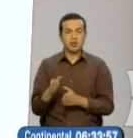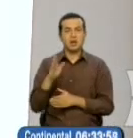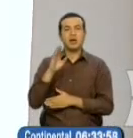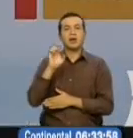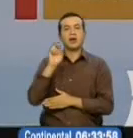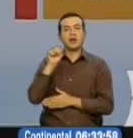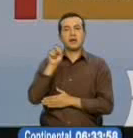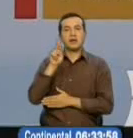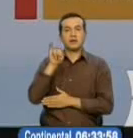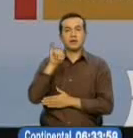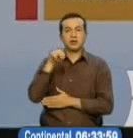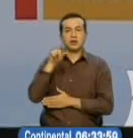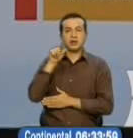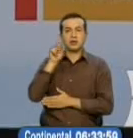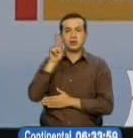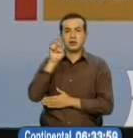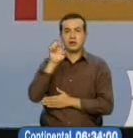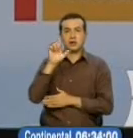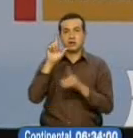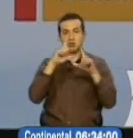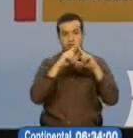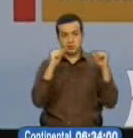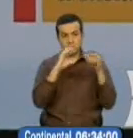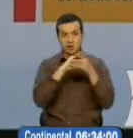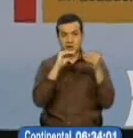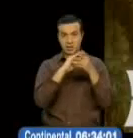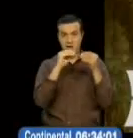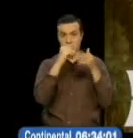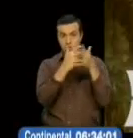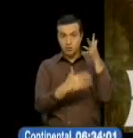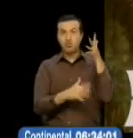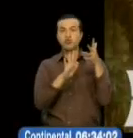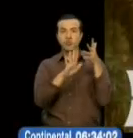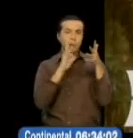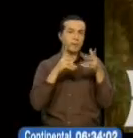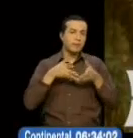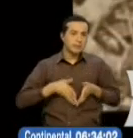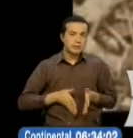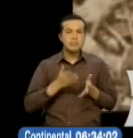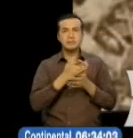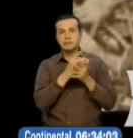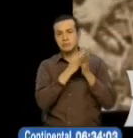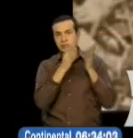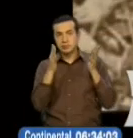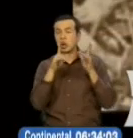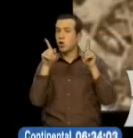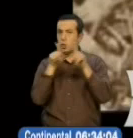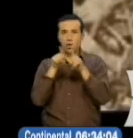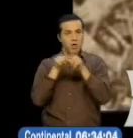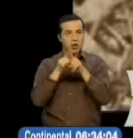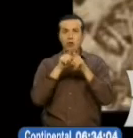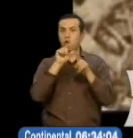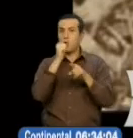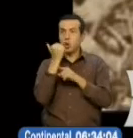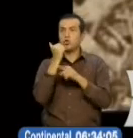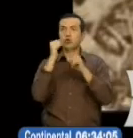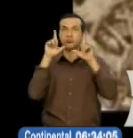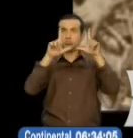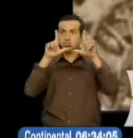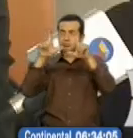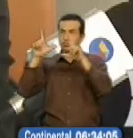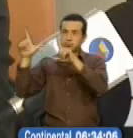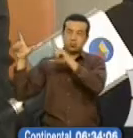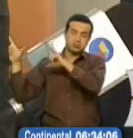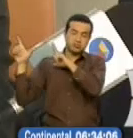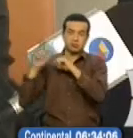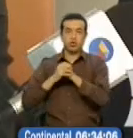Estuardo Álvarez, y en la parte inferior consta una pequeña biografía. El tamaño y el diseño serán los mismos que mantendrán los retratos del resto de